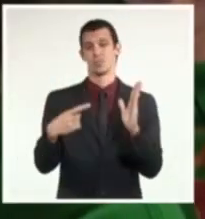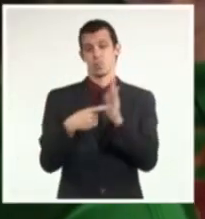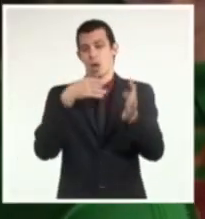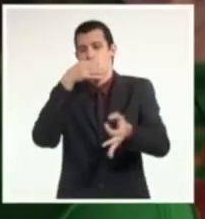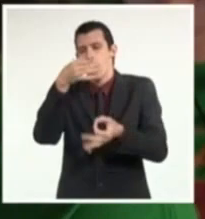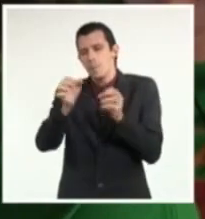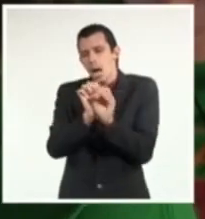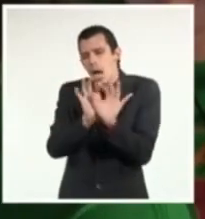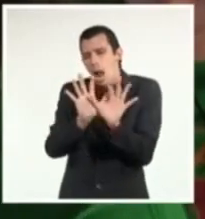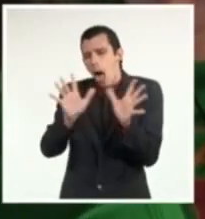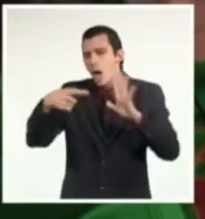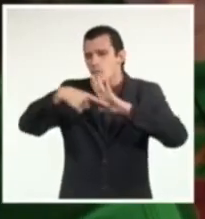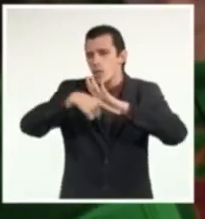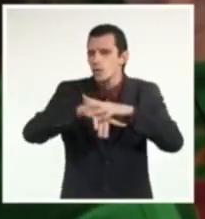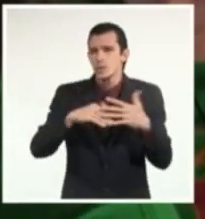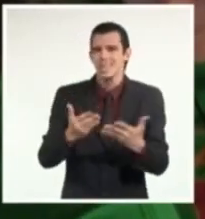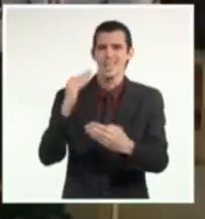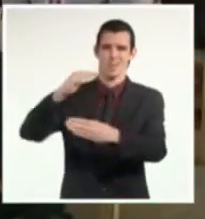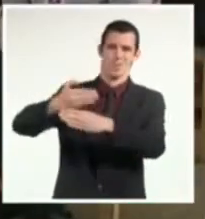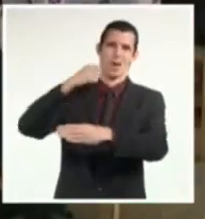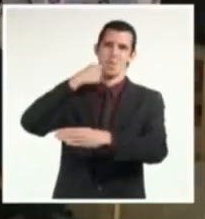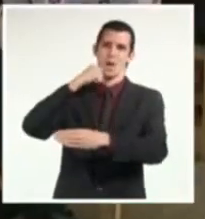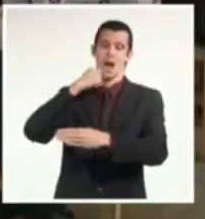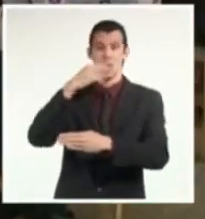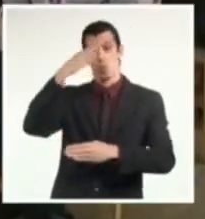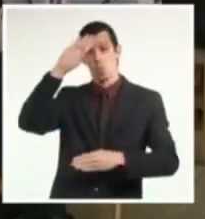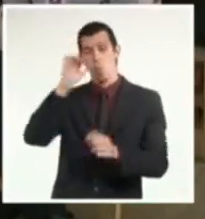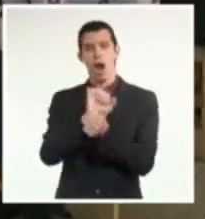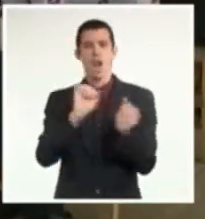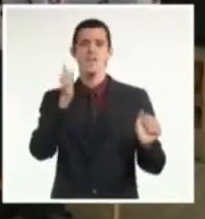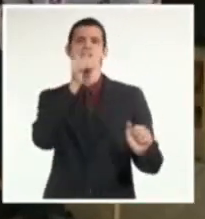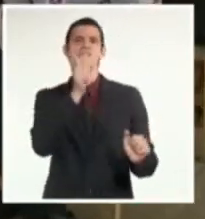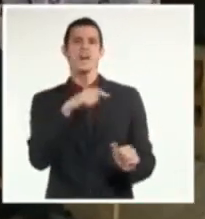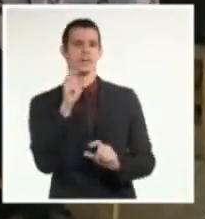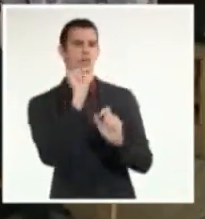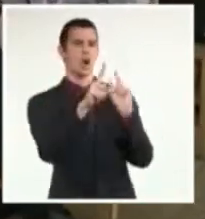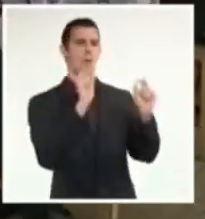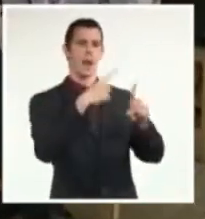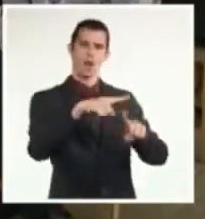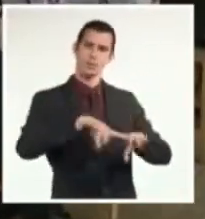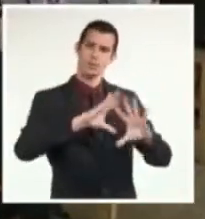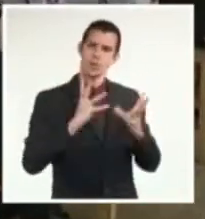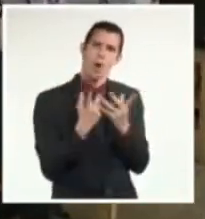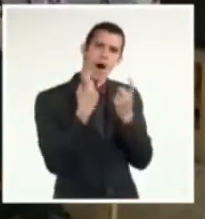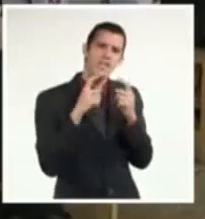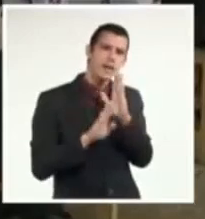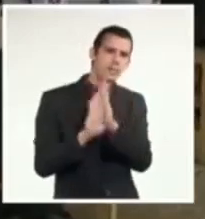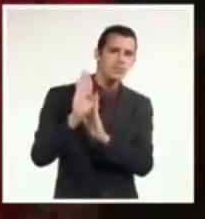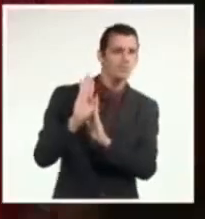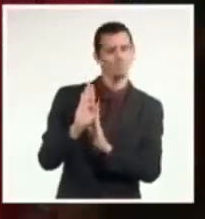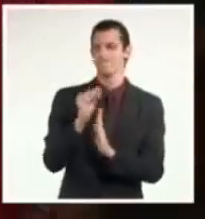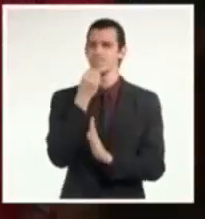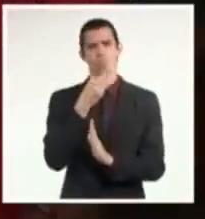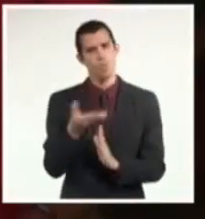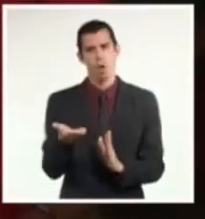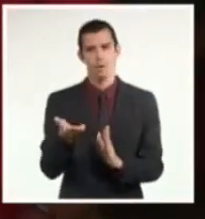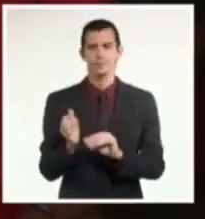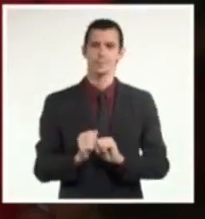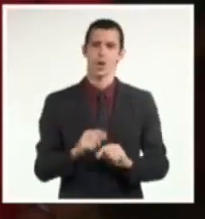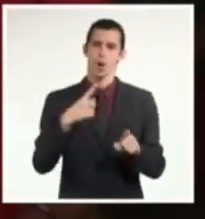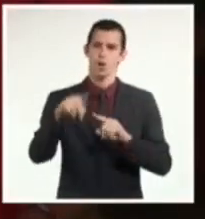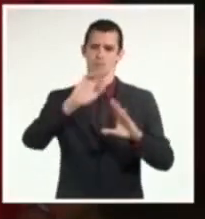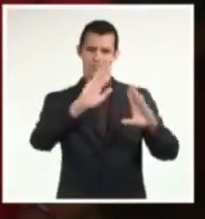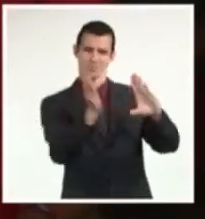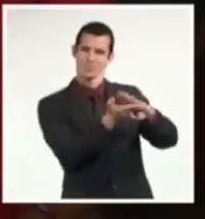isla, el cual le impide obtener insumos indispensables para su desarrollo y que se retire a Cuba de la ilegítima lista de estados patrocinadores